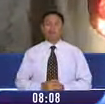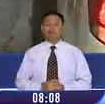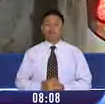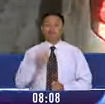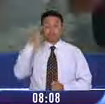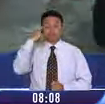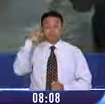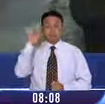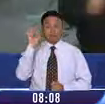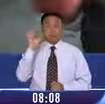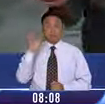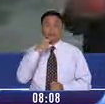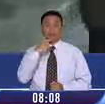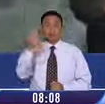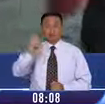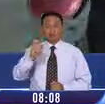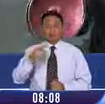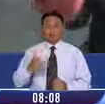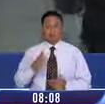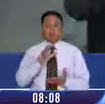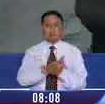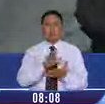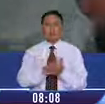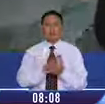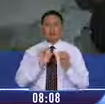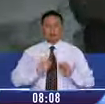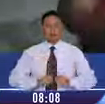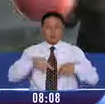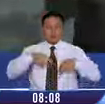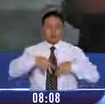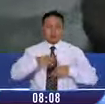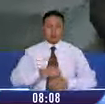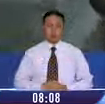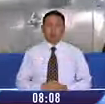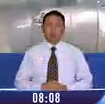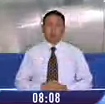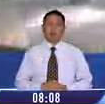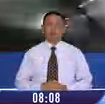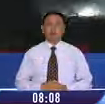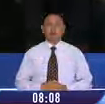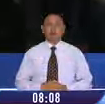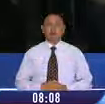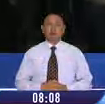de cabeza. Exigen tranquilidad para poder seguir adelante.